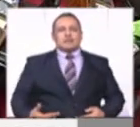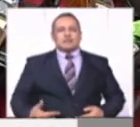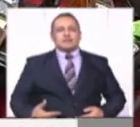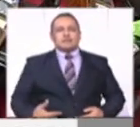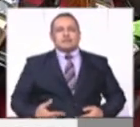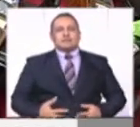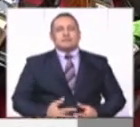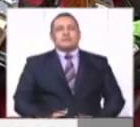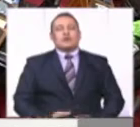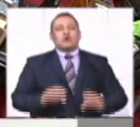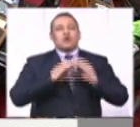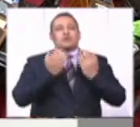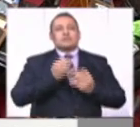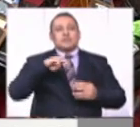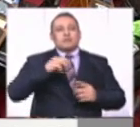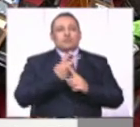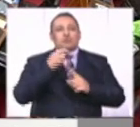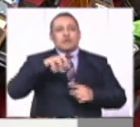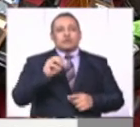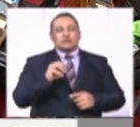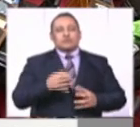gracias congresista congresista